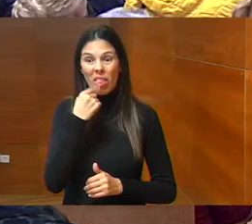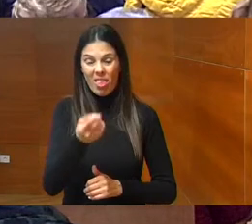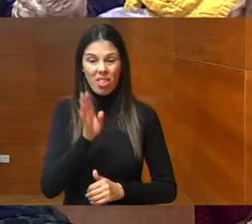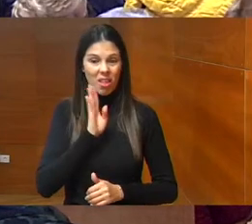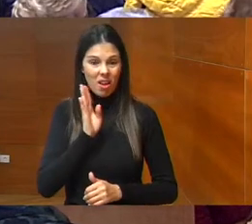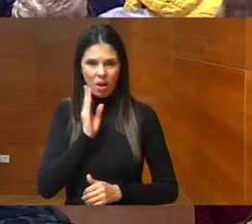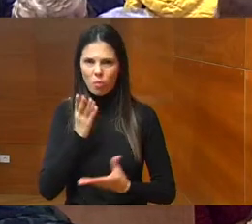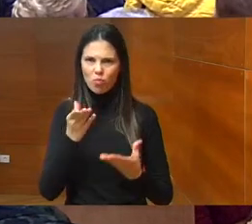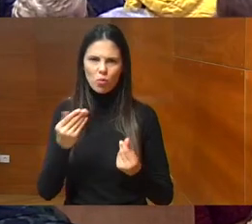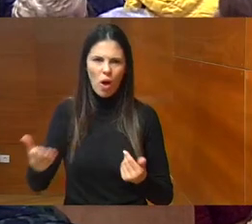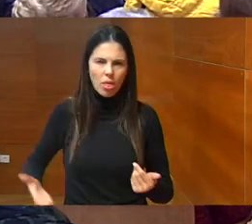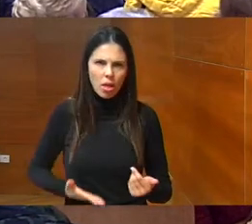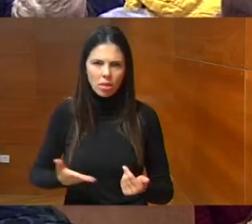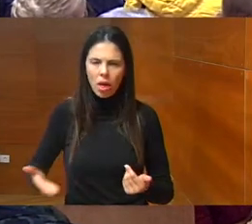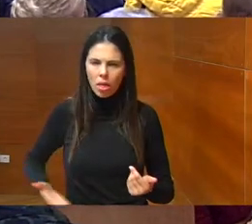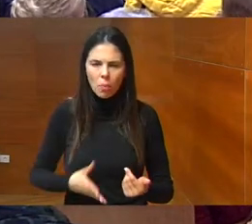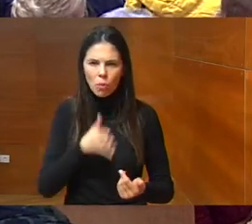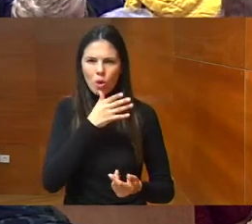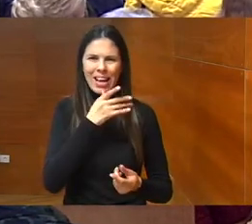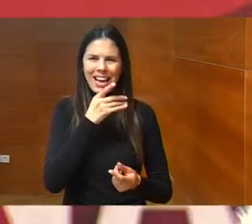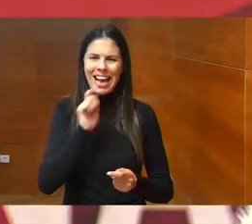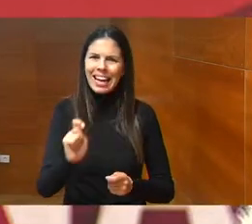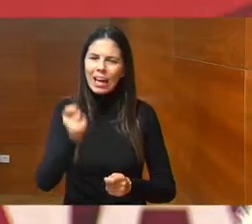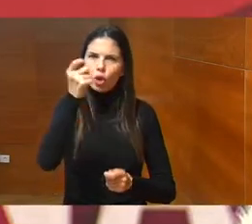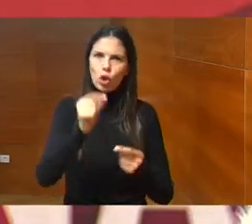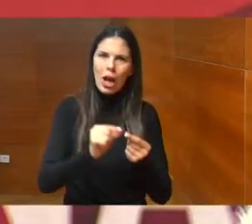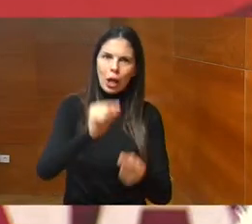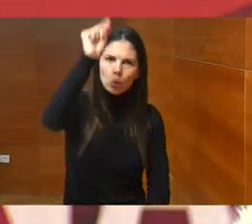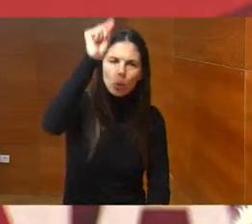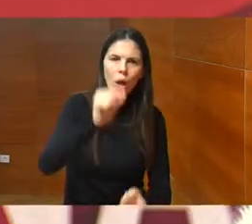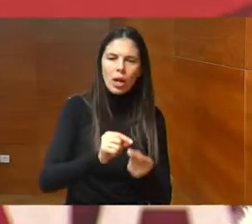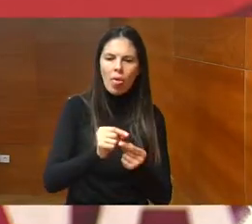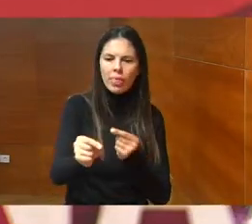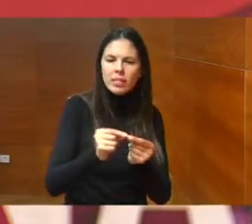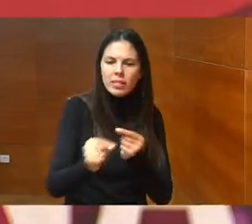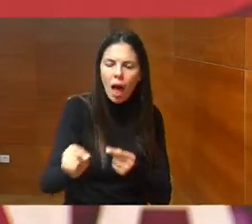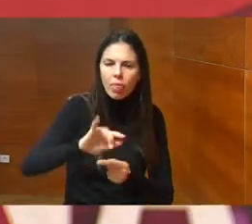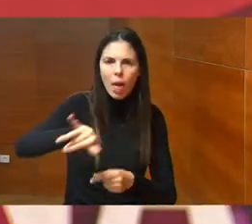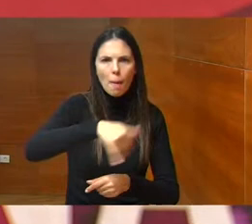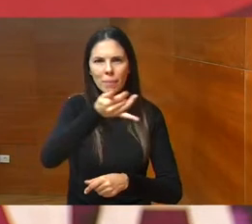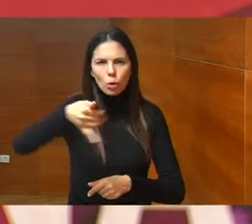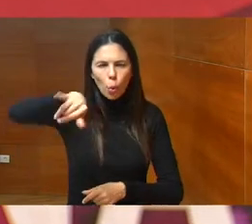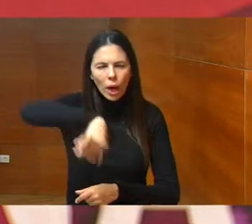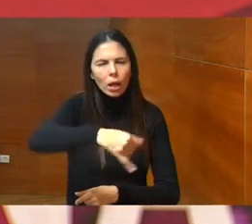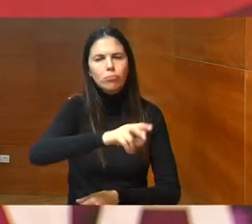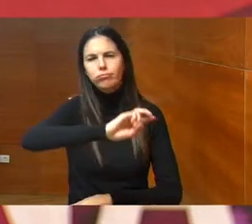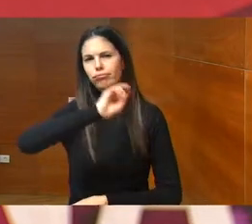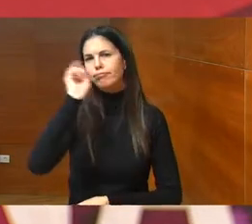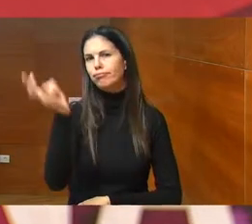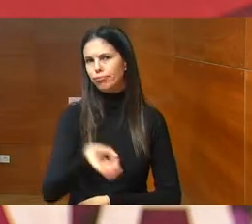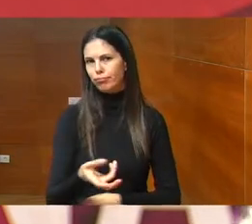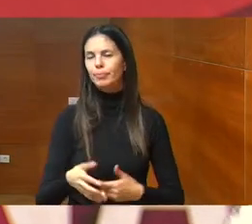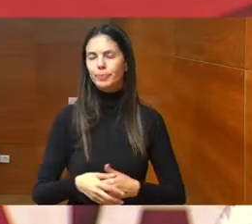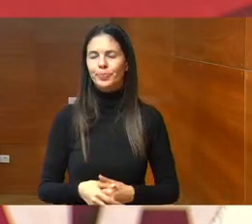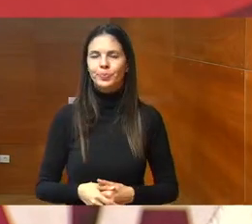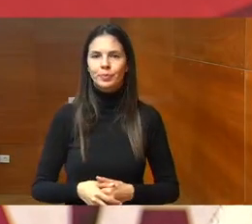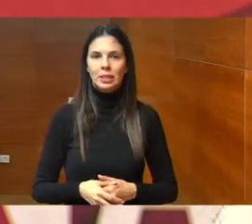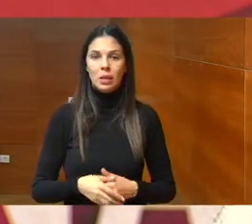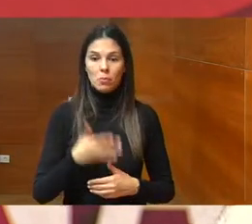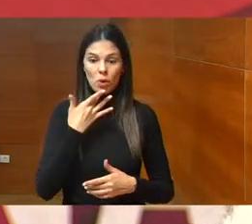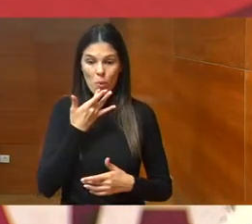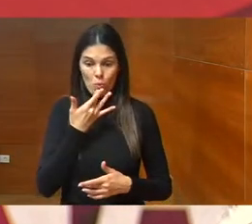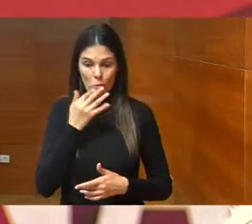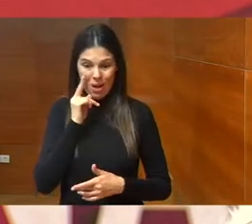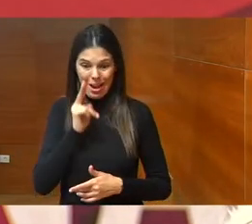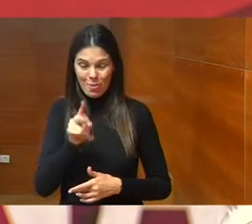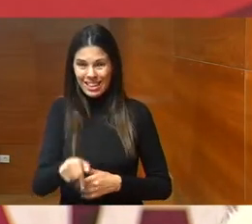que se batían recordos de altura distancias piruetas etcétera para ver un poco de